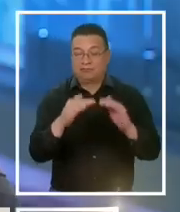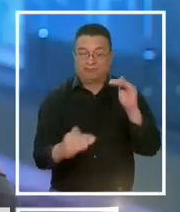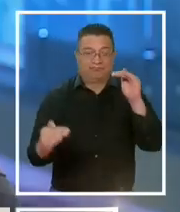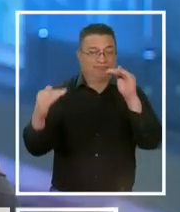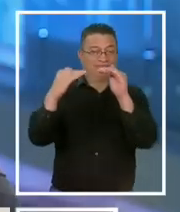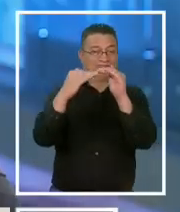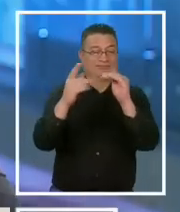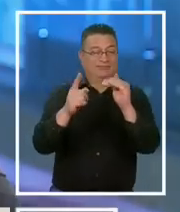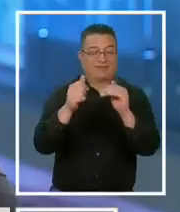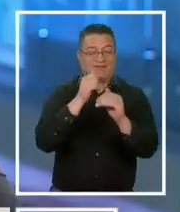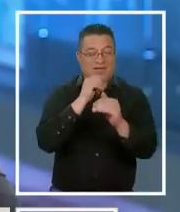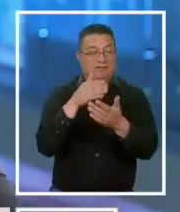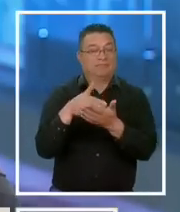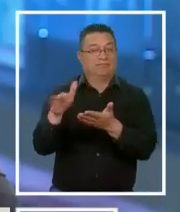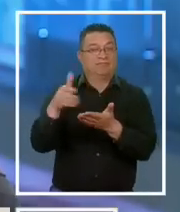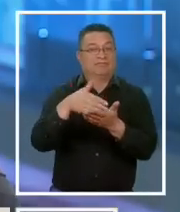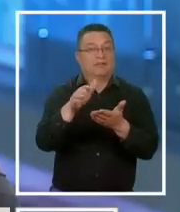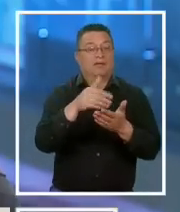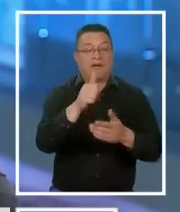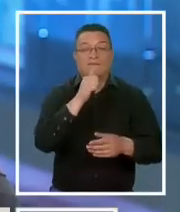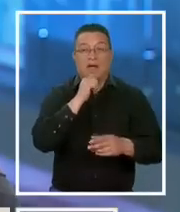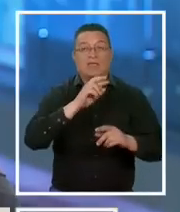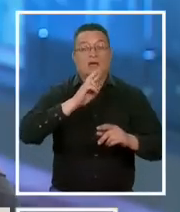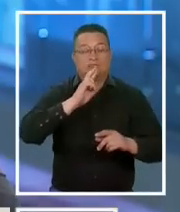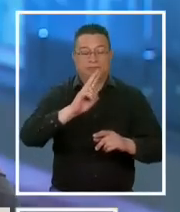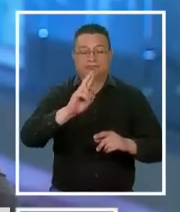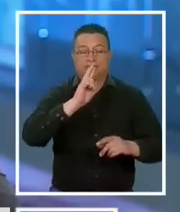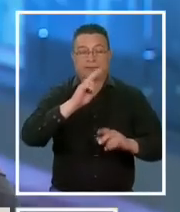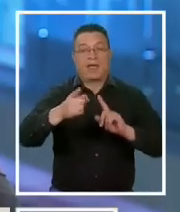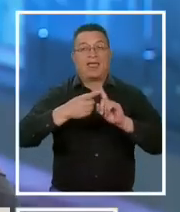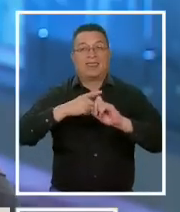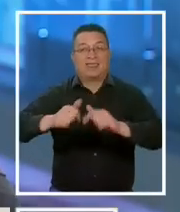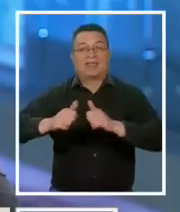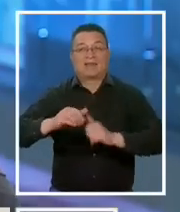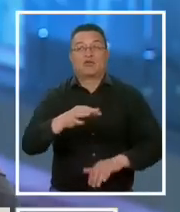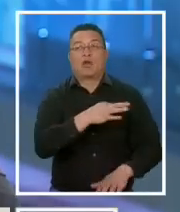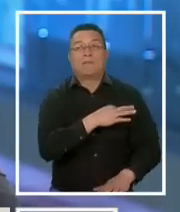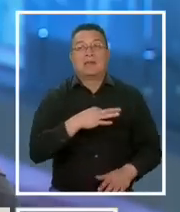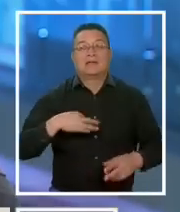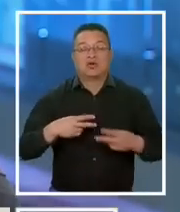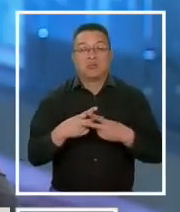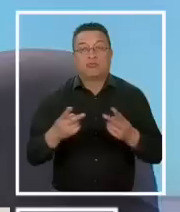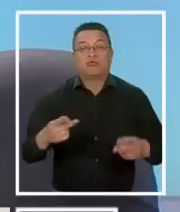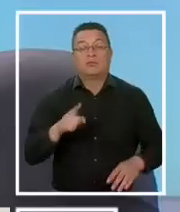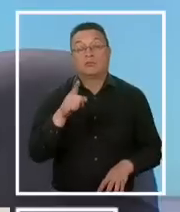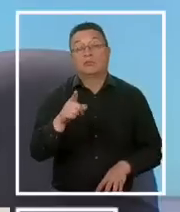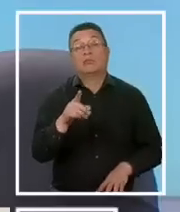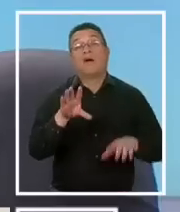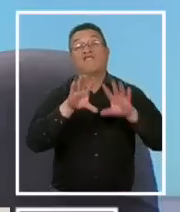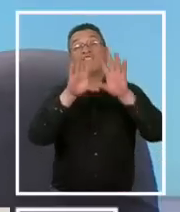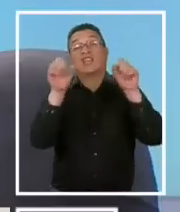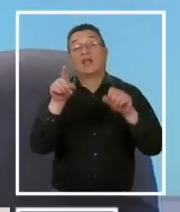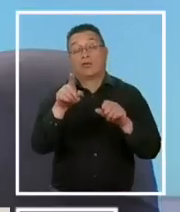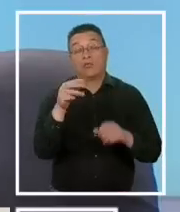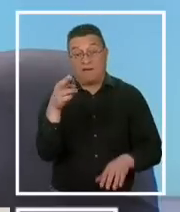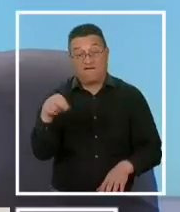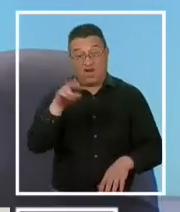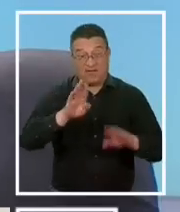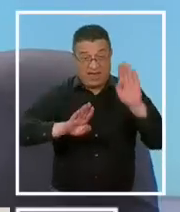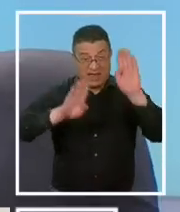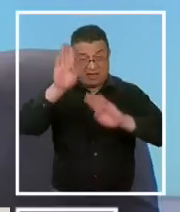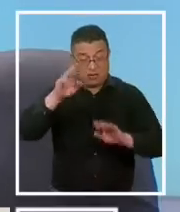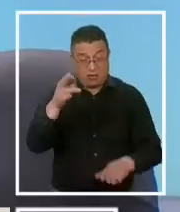altura de las circunstancia y no ha logrado responder a los desafíos que tiene el Ministerio Público fiscal usted volvería a ser